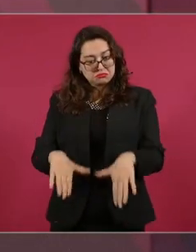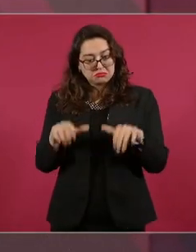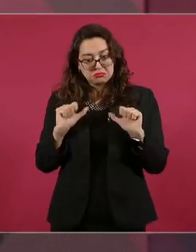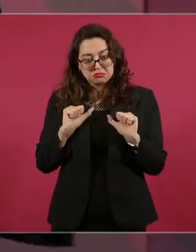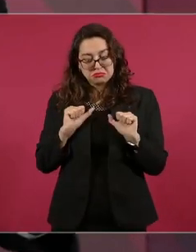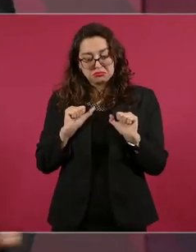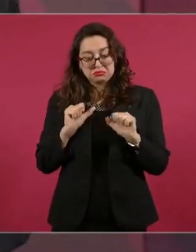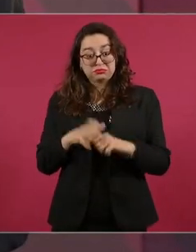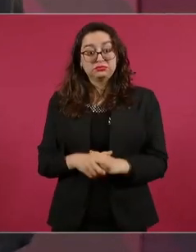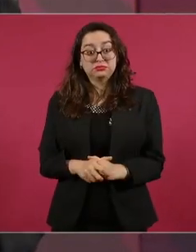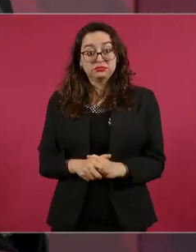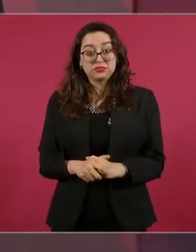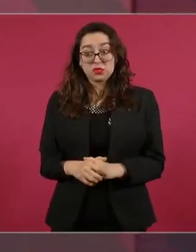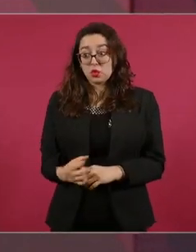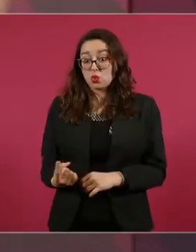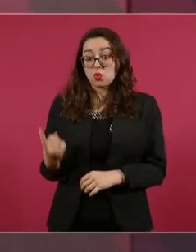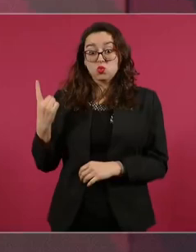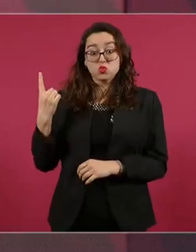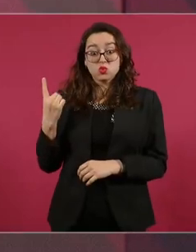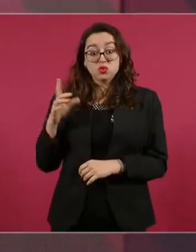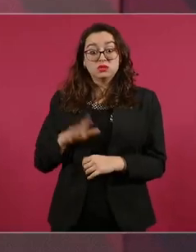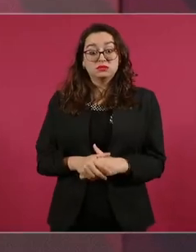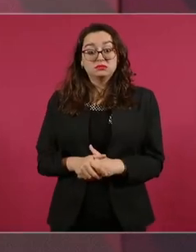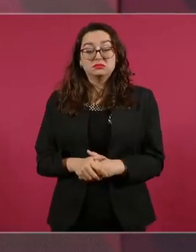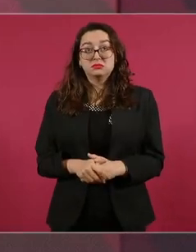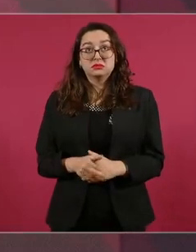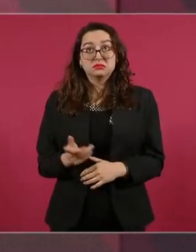La televisión no conozco,